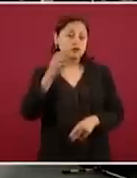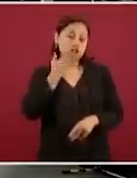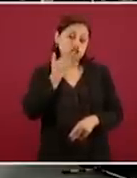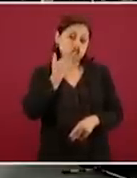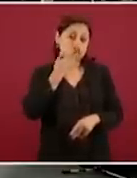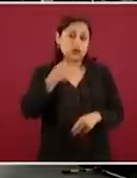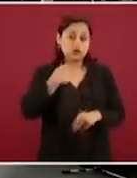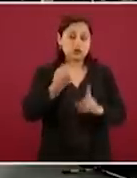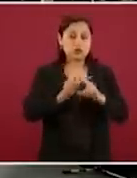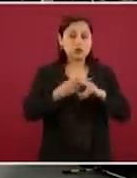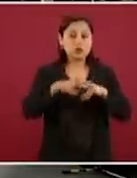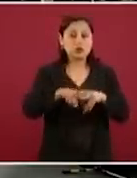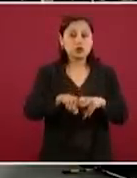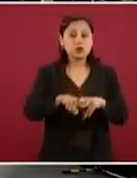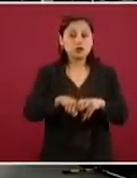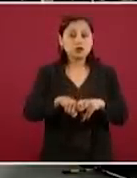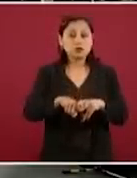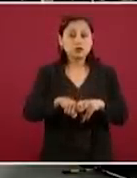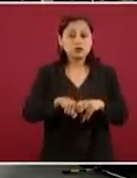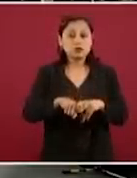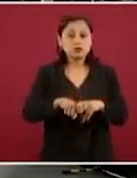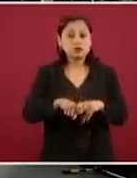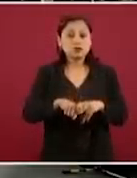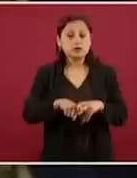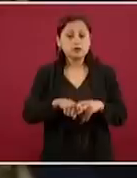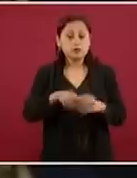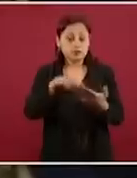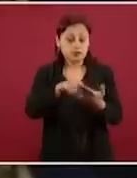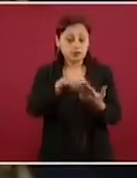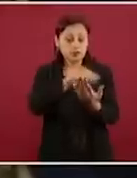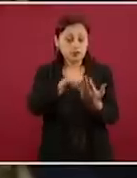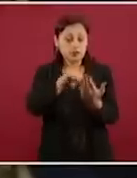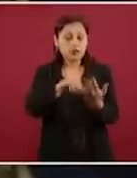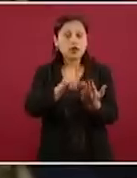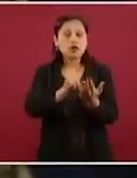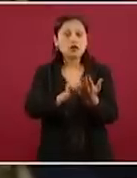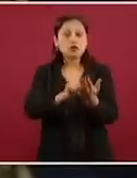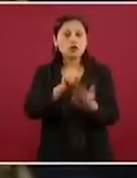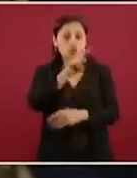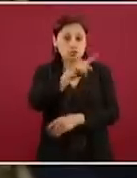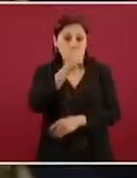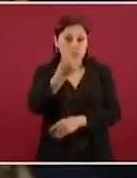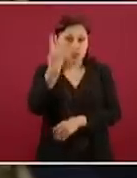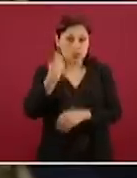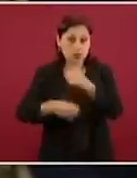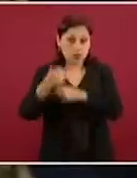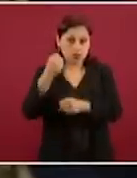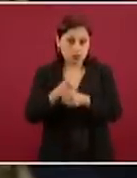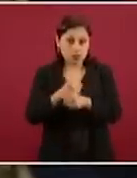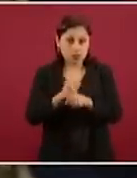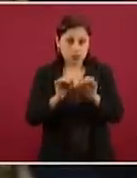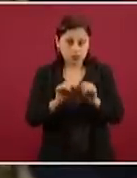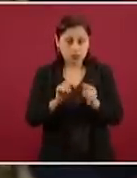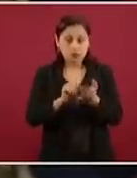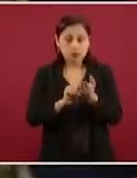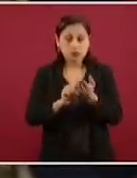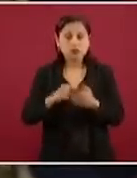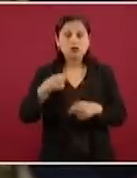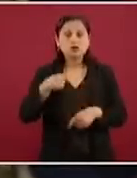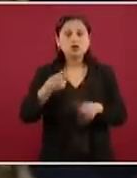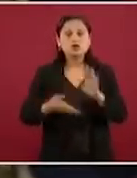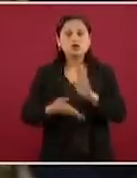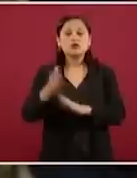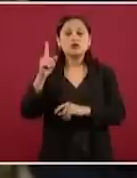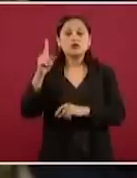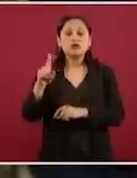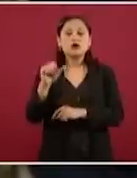comenzar con un tuit que usted escribió hace 2 años. Dice: estuve en Ures, Moctezuma